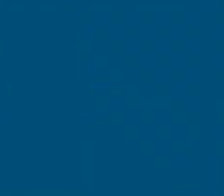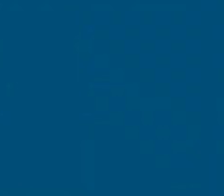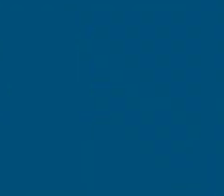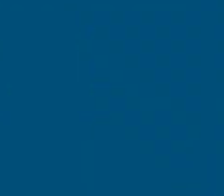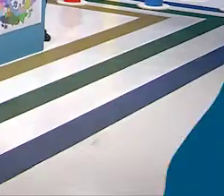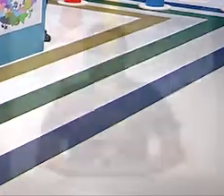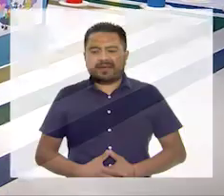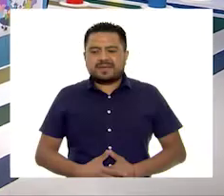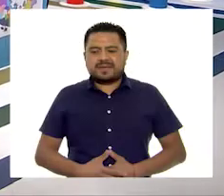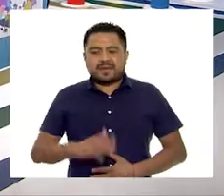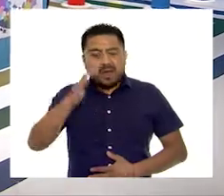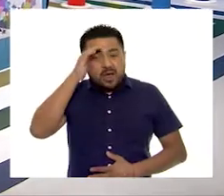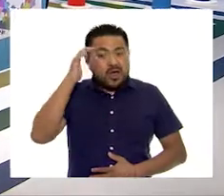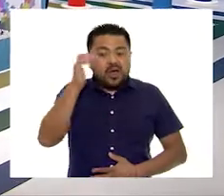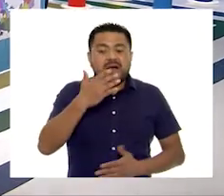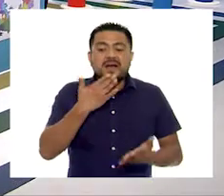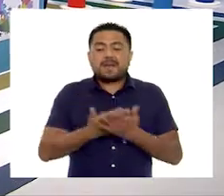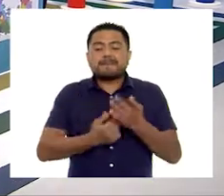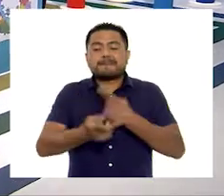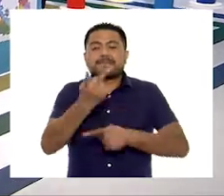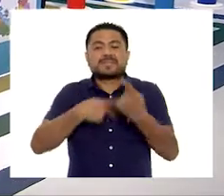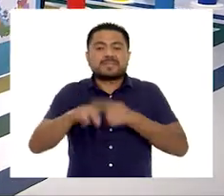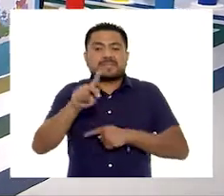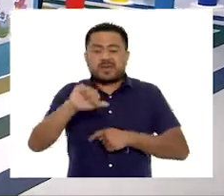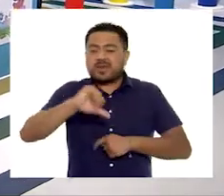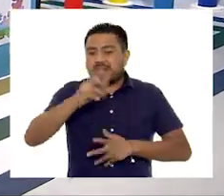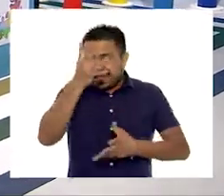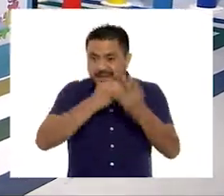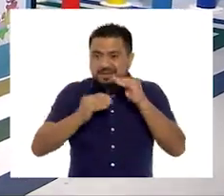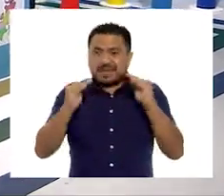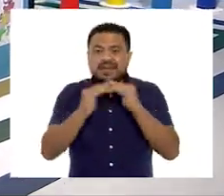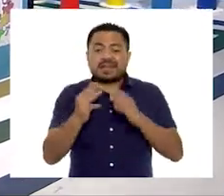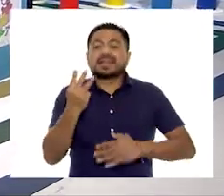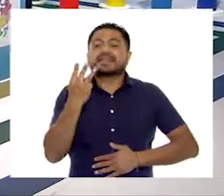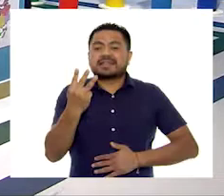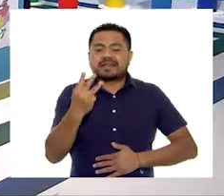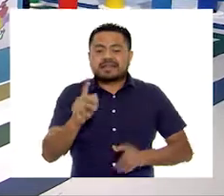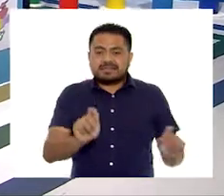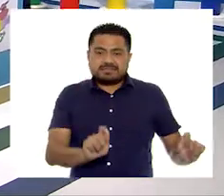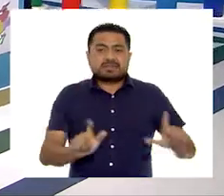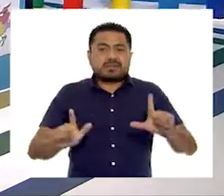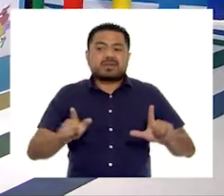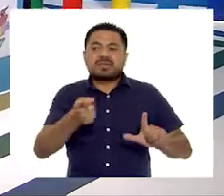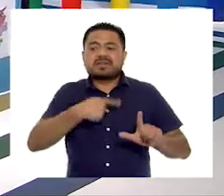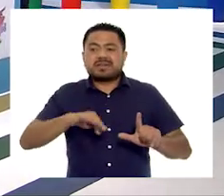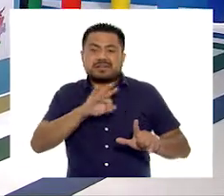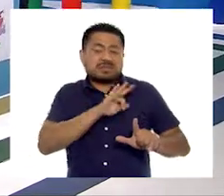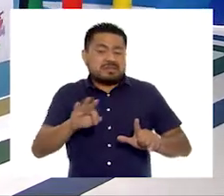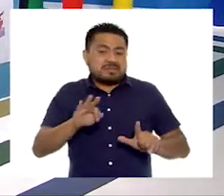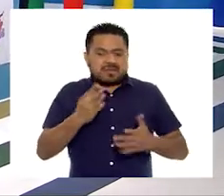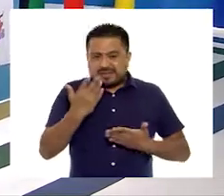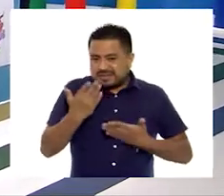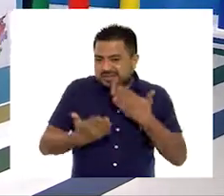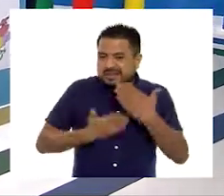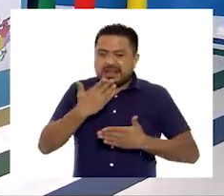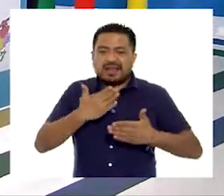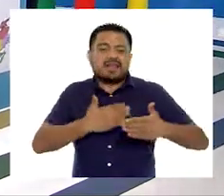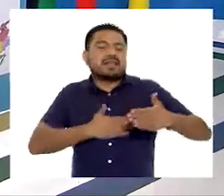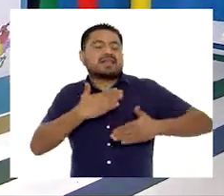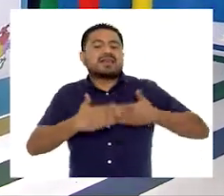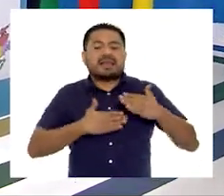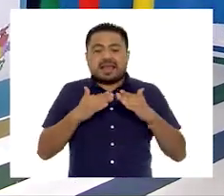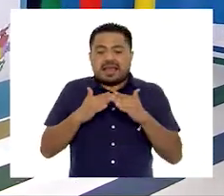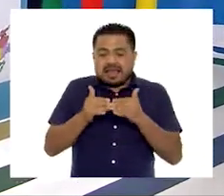hola hola bienvenidas y bienvenidos a aprende en casa 3 un espacio en el que vamos a poder estudiar y divertirnos